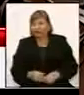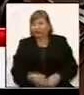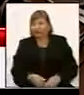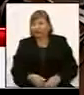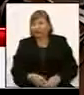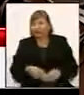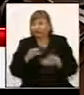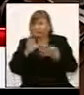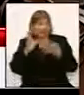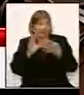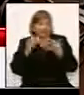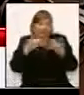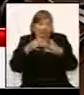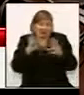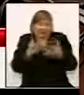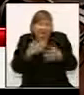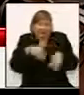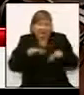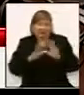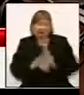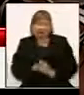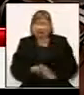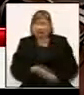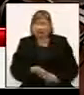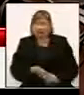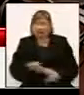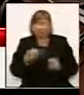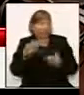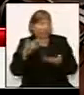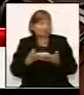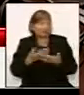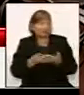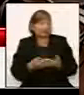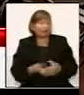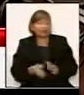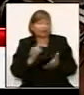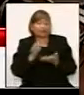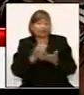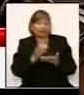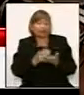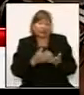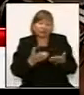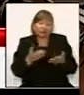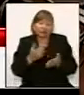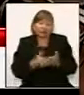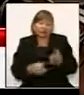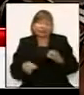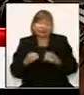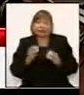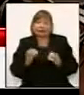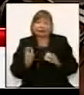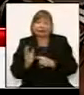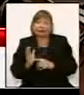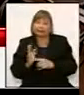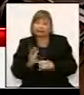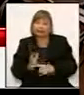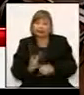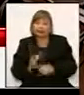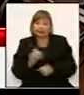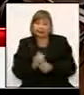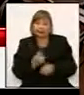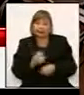los calificativos que ustedes quieran, pero hay un contrato, ¿no?, en la cual se ha señalado una